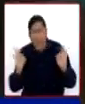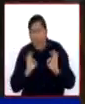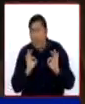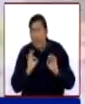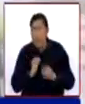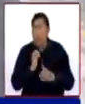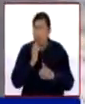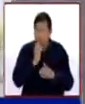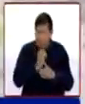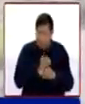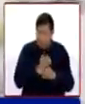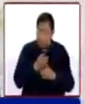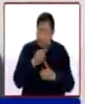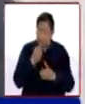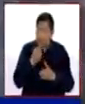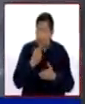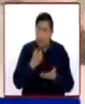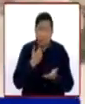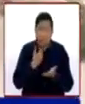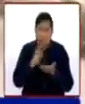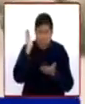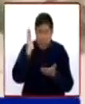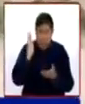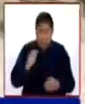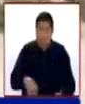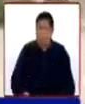El dueño vino y les ha dicho que tienen que desocupar. Sí.